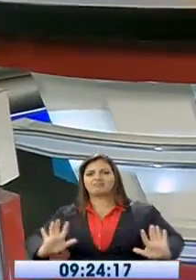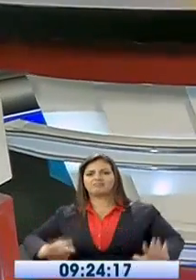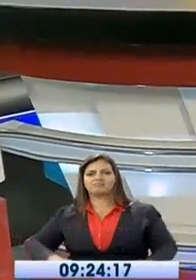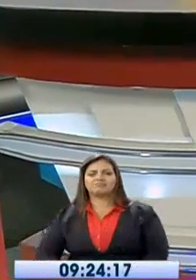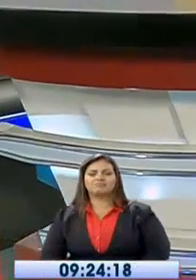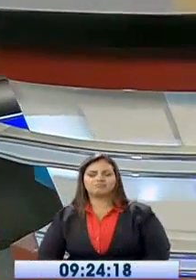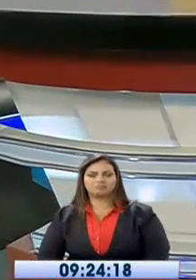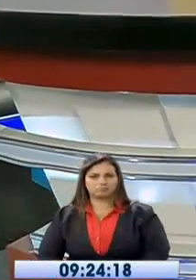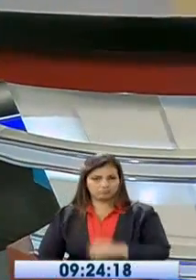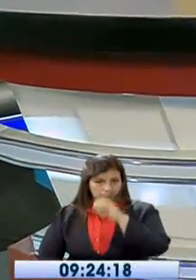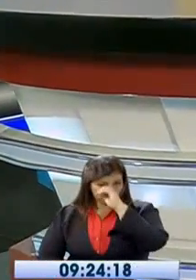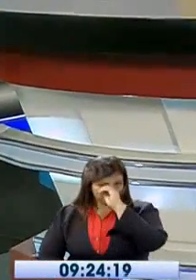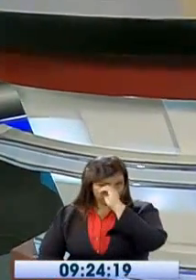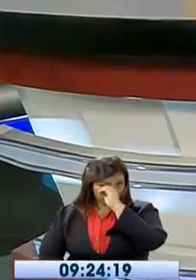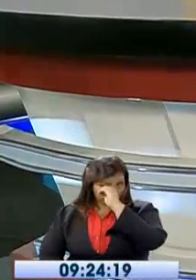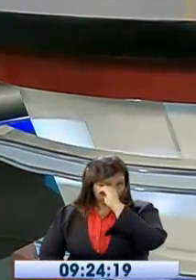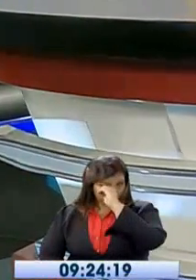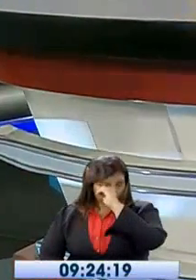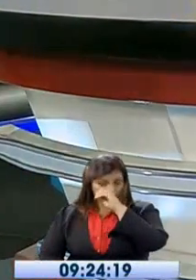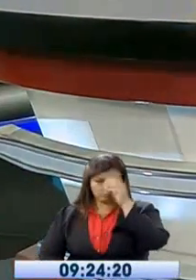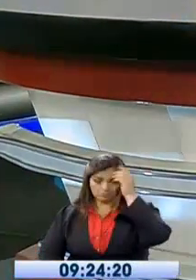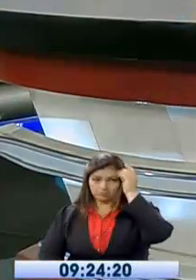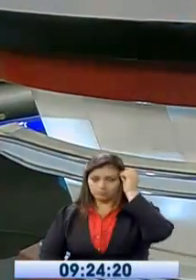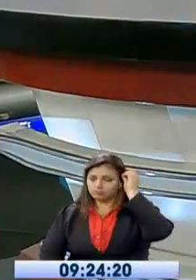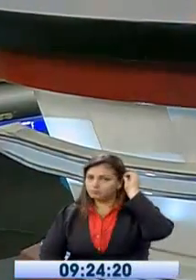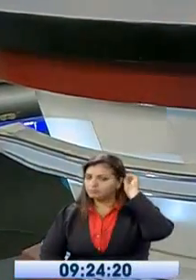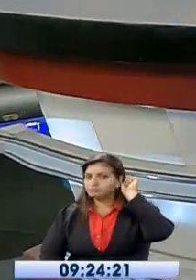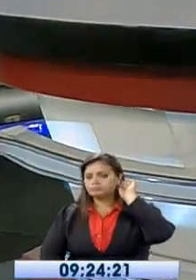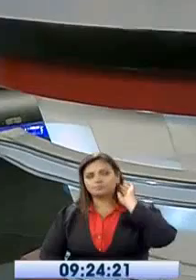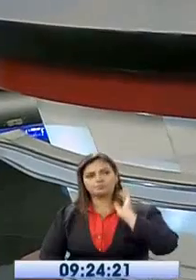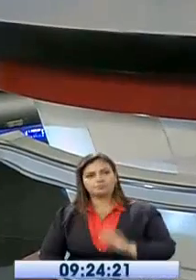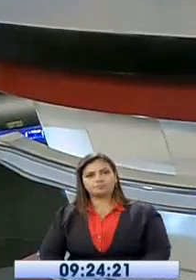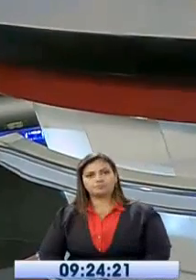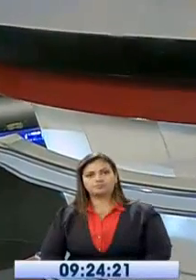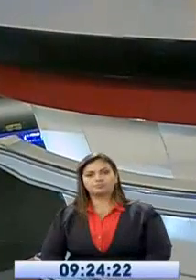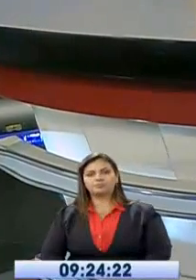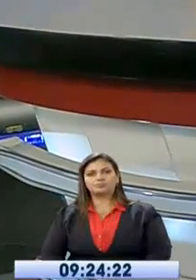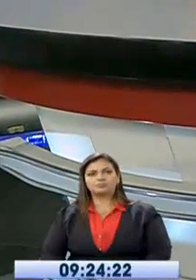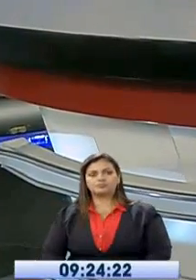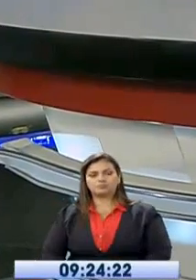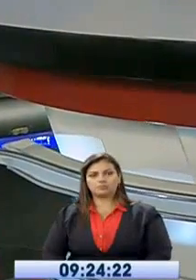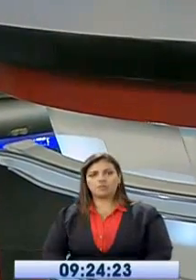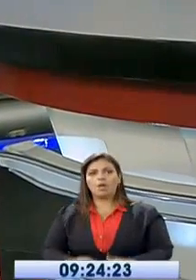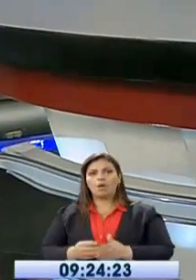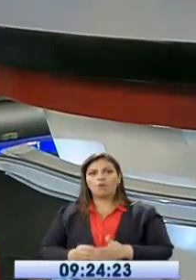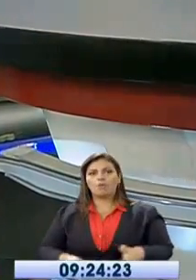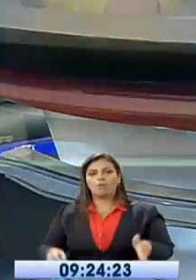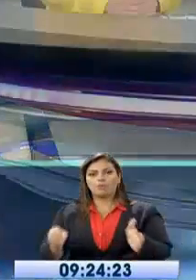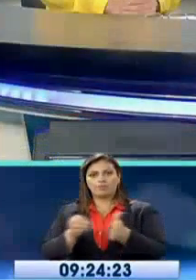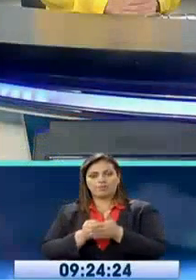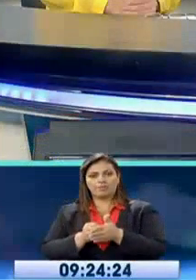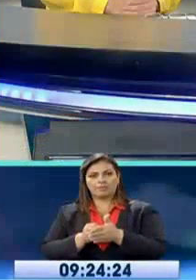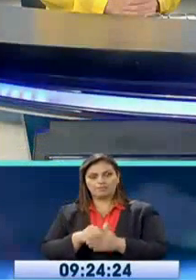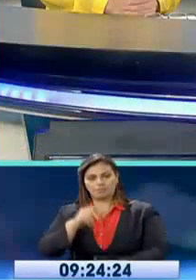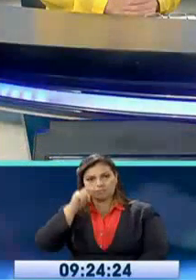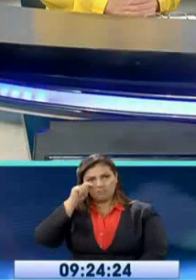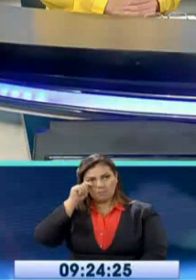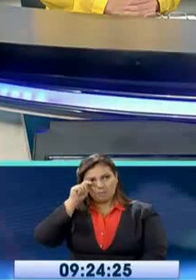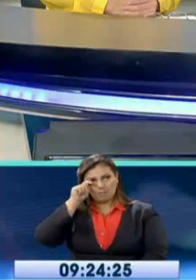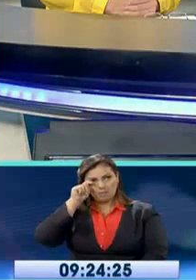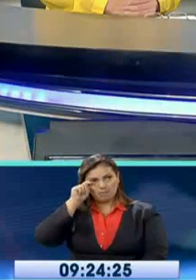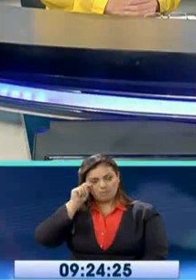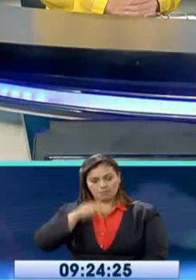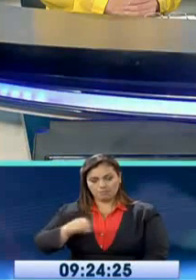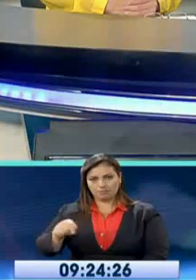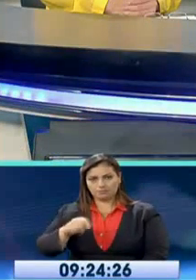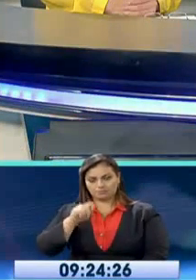Bueno, ahora tenemos nuevamente contacto con Luxiola, ¿no? Claro que sí, salimos a exteriores. Oiga, con Luxiola Salazar. Vez. Sí, Luxiola anda por...